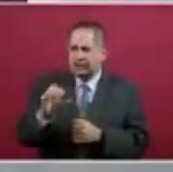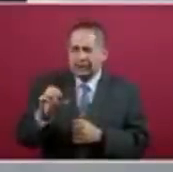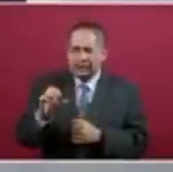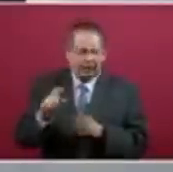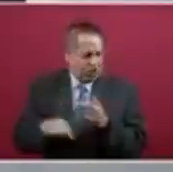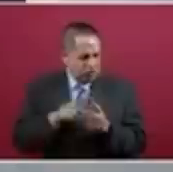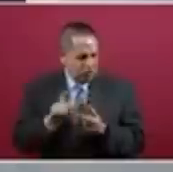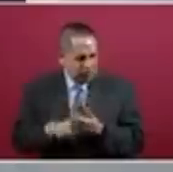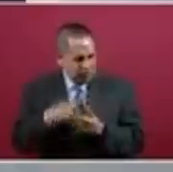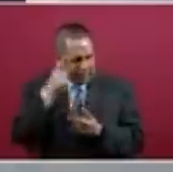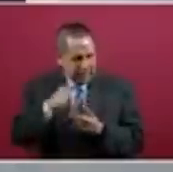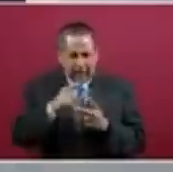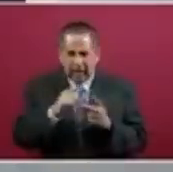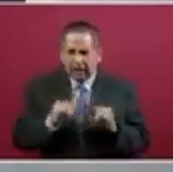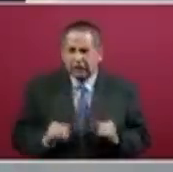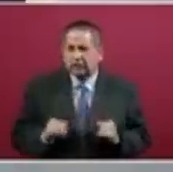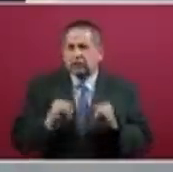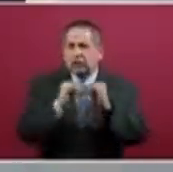otro para el Instituto